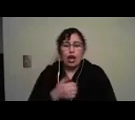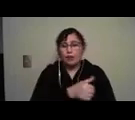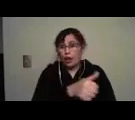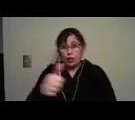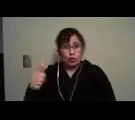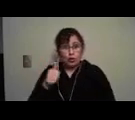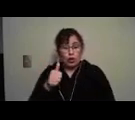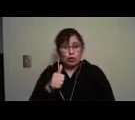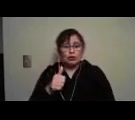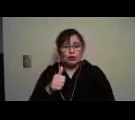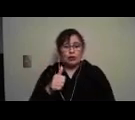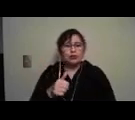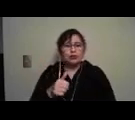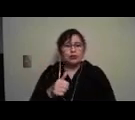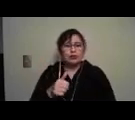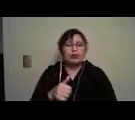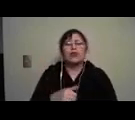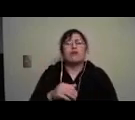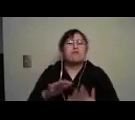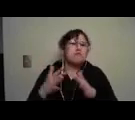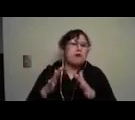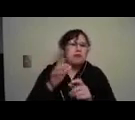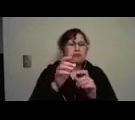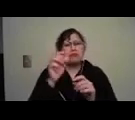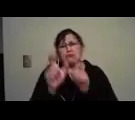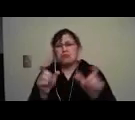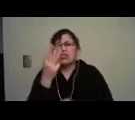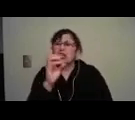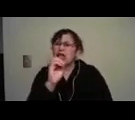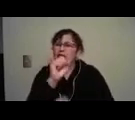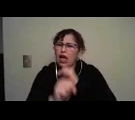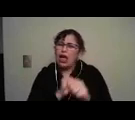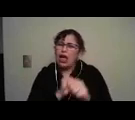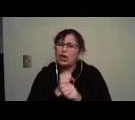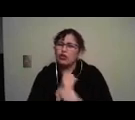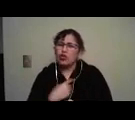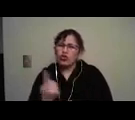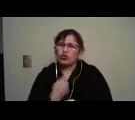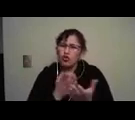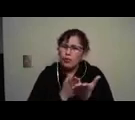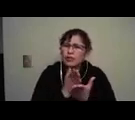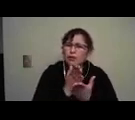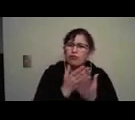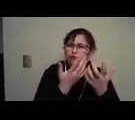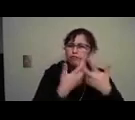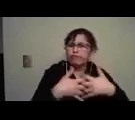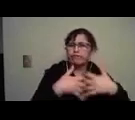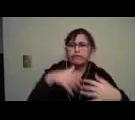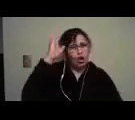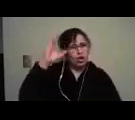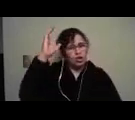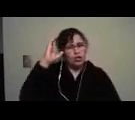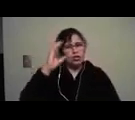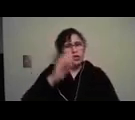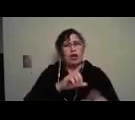los 30 años, ya comenzamos un periodo de declive del funcionamiento cognitivo, ya